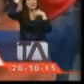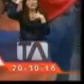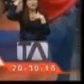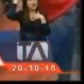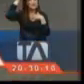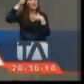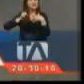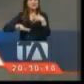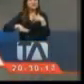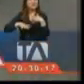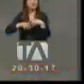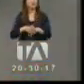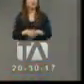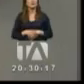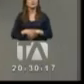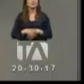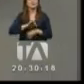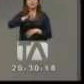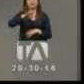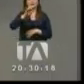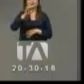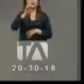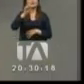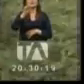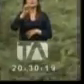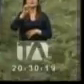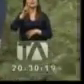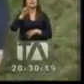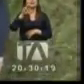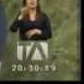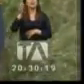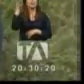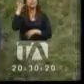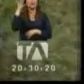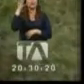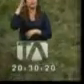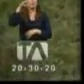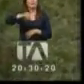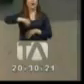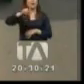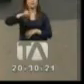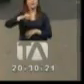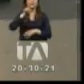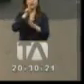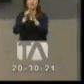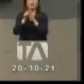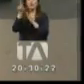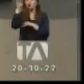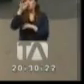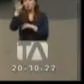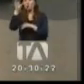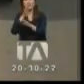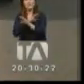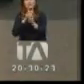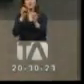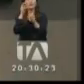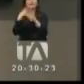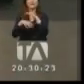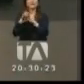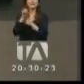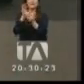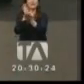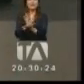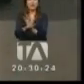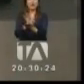se le había salido. Yesenia Campuzano fue oficialmente reportada como desaparecida el pasado martes y fueron las declaraciones que dio su pequeño hijo